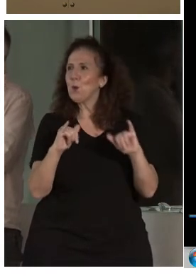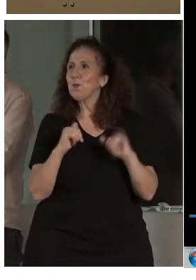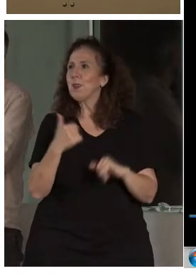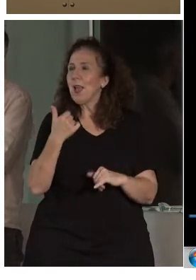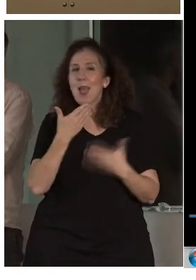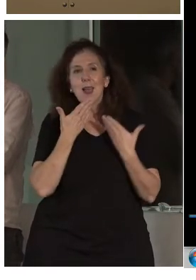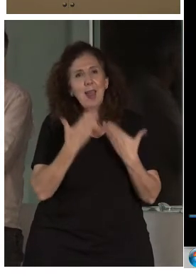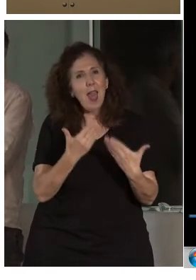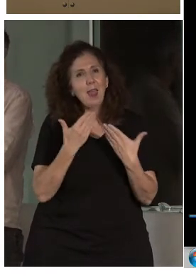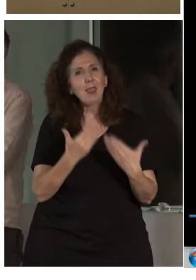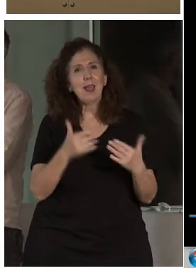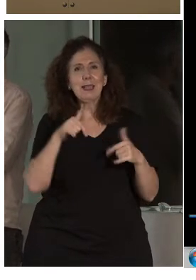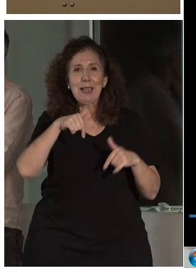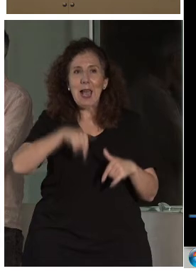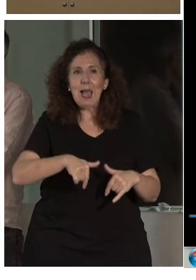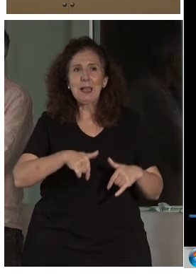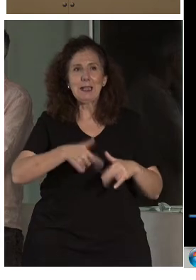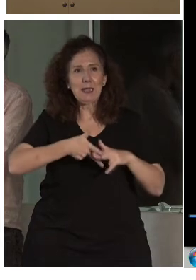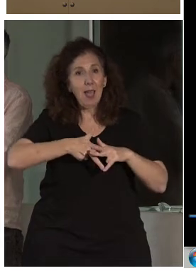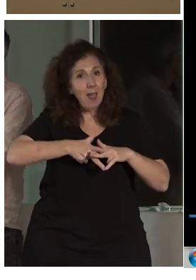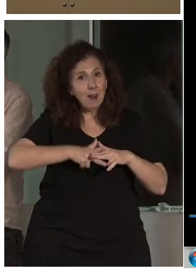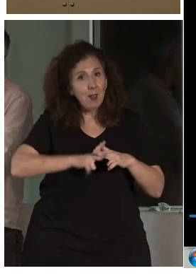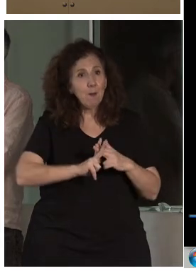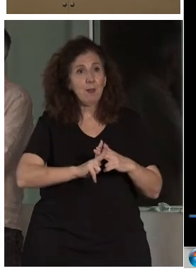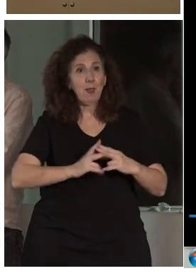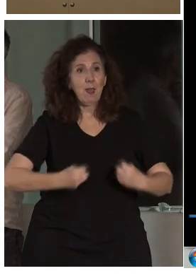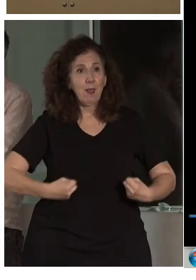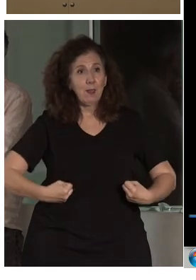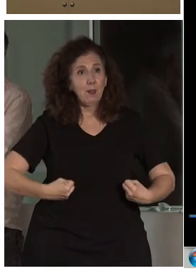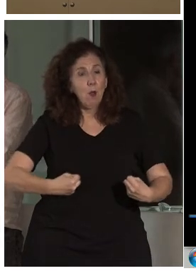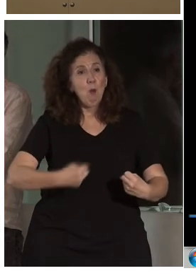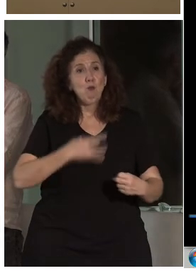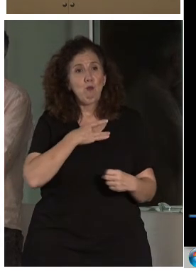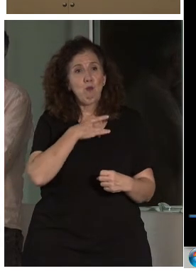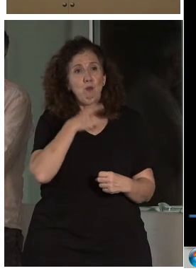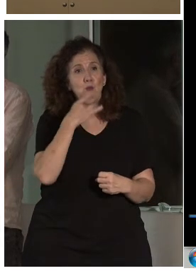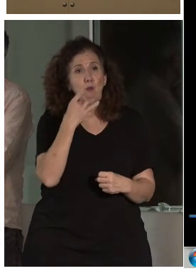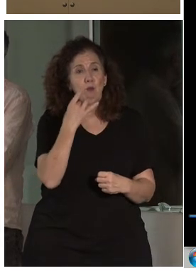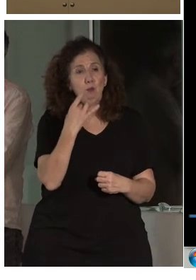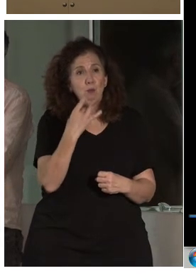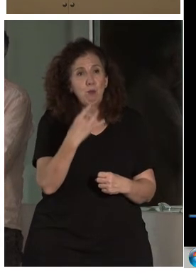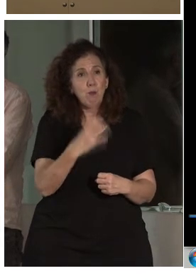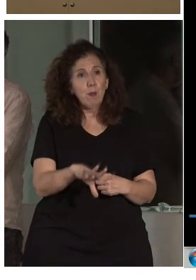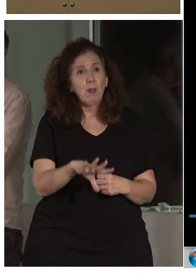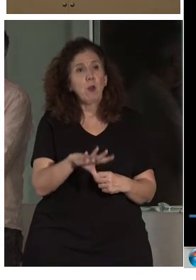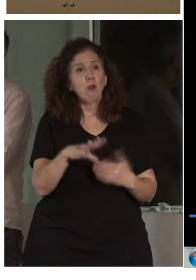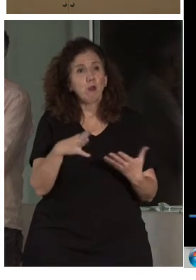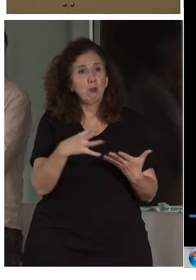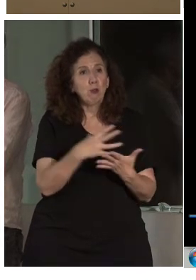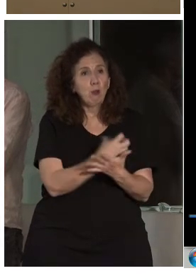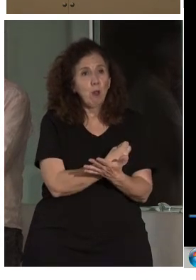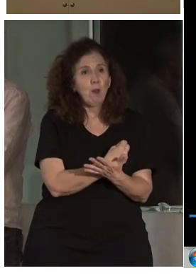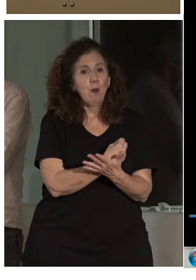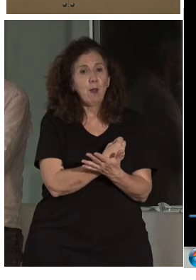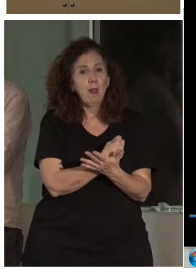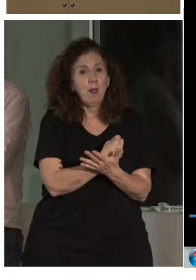esta herramienta ha habido sitio que por mi problema